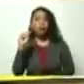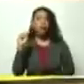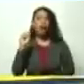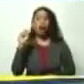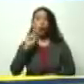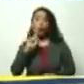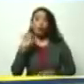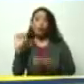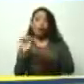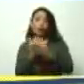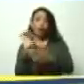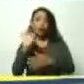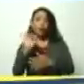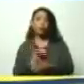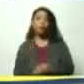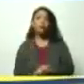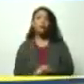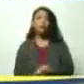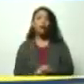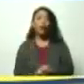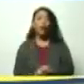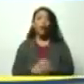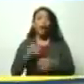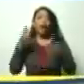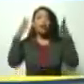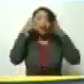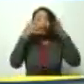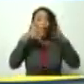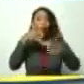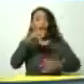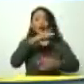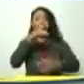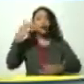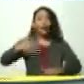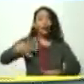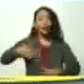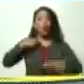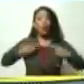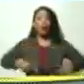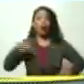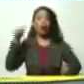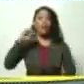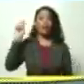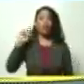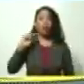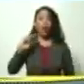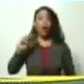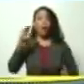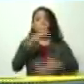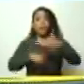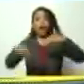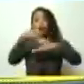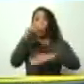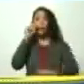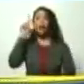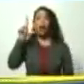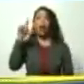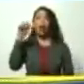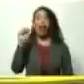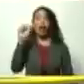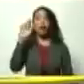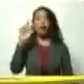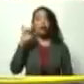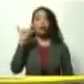igualmente al secretario ejecutivo del Consejo Nacional de Derechos Humanos de Venezuela, el magistrado Larry Daboe, doctor